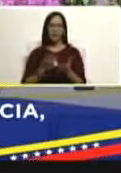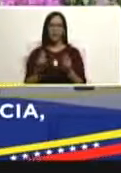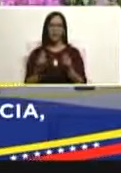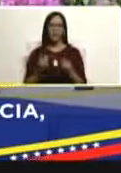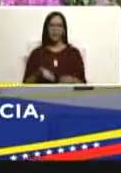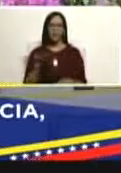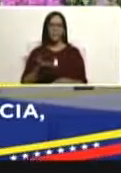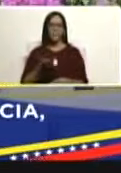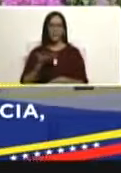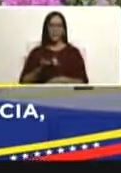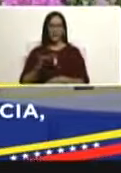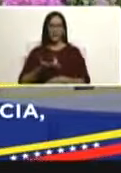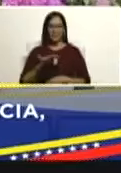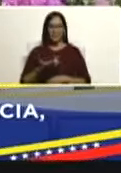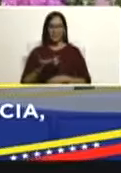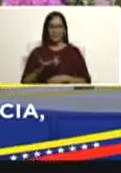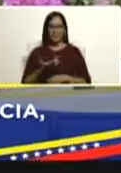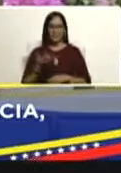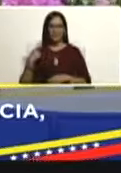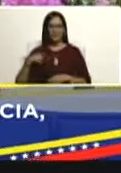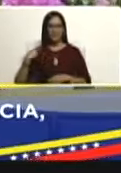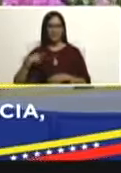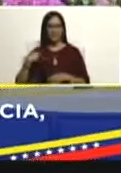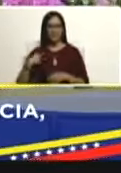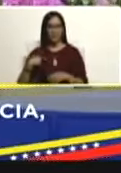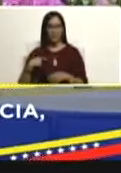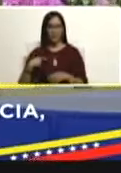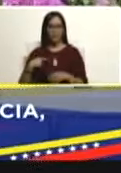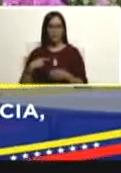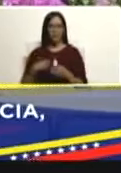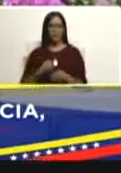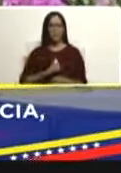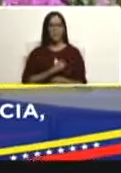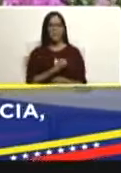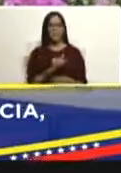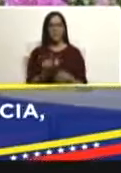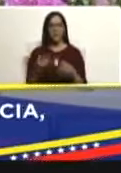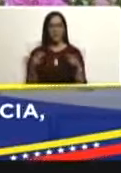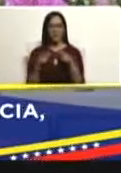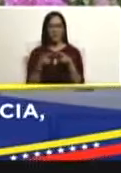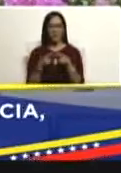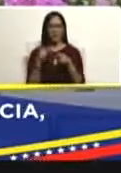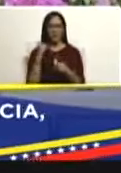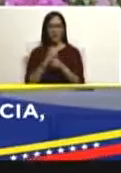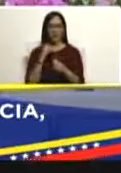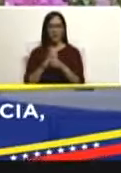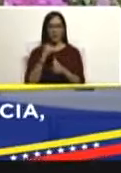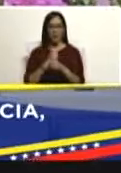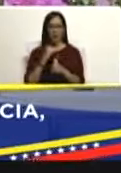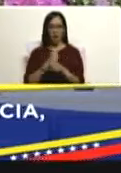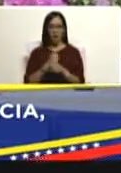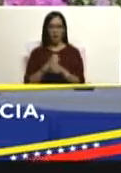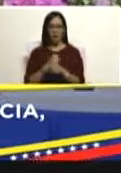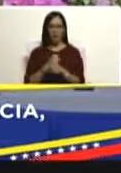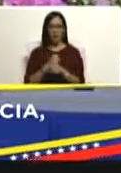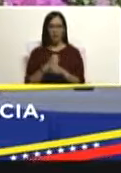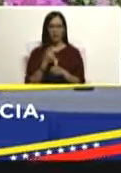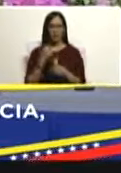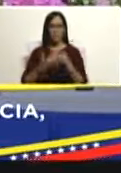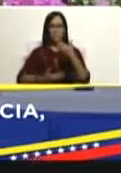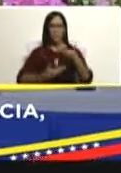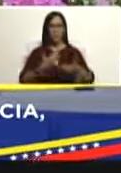importante y tuvimos varias reuniones de trabajo en un proceso